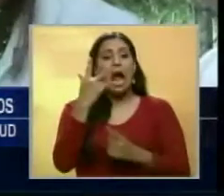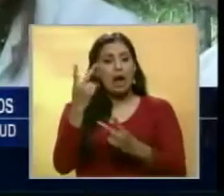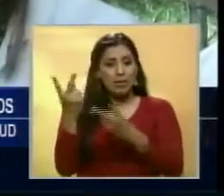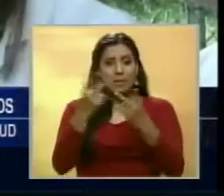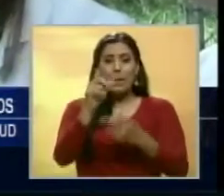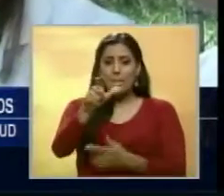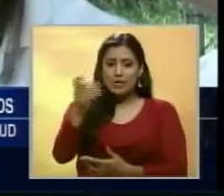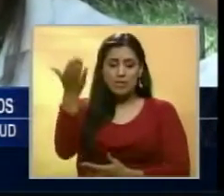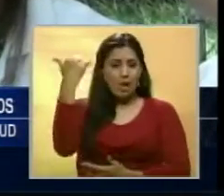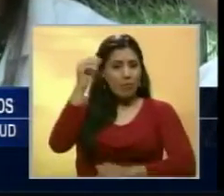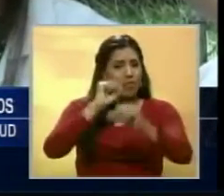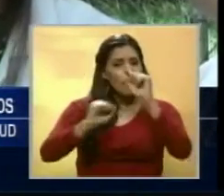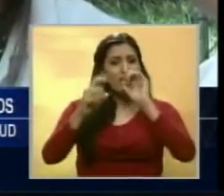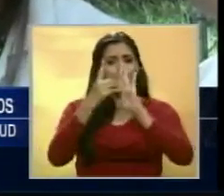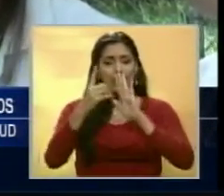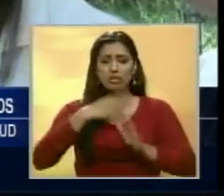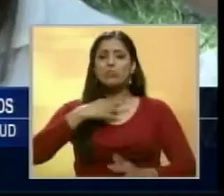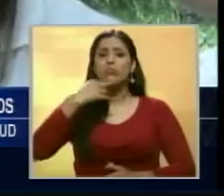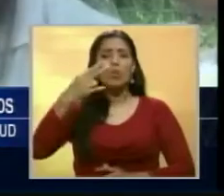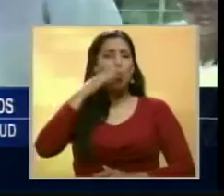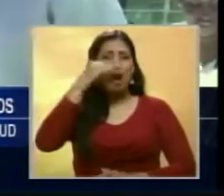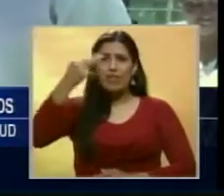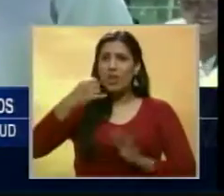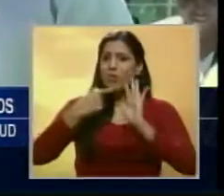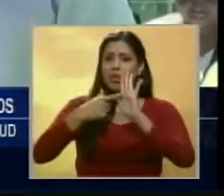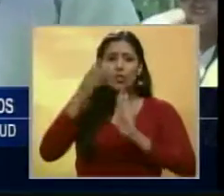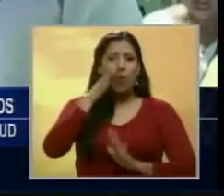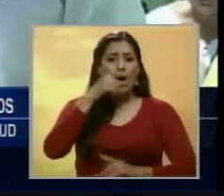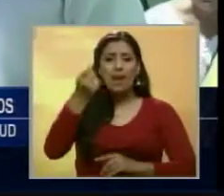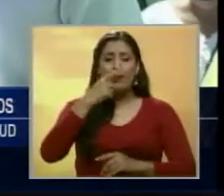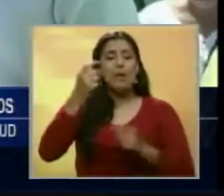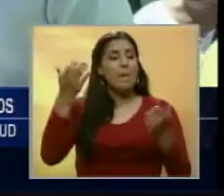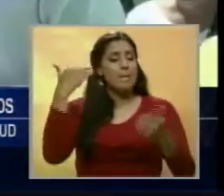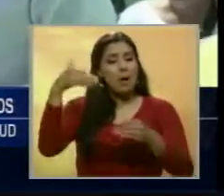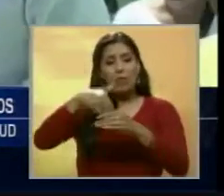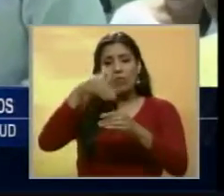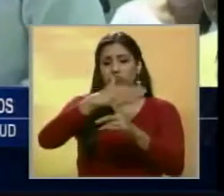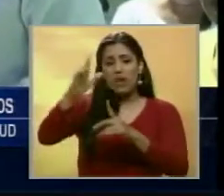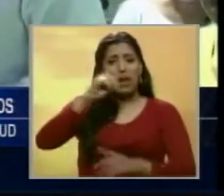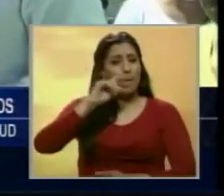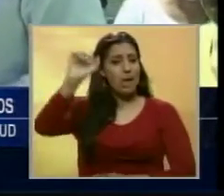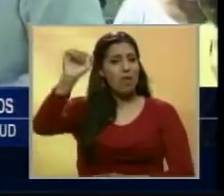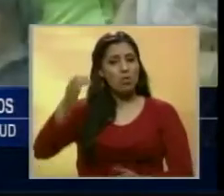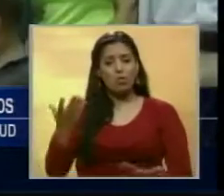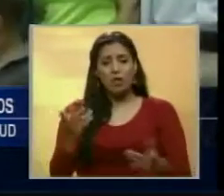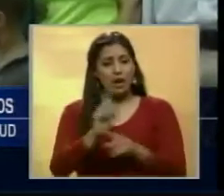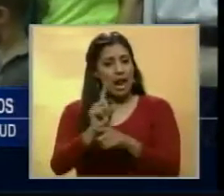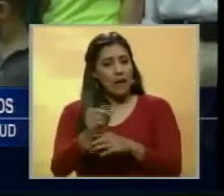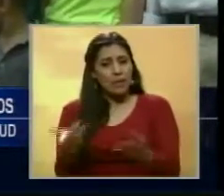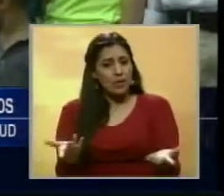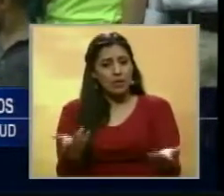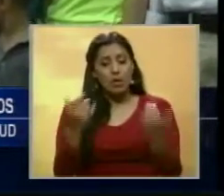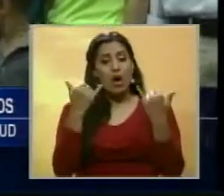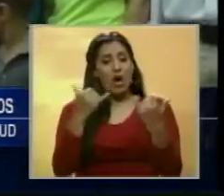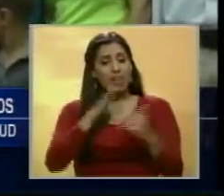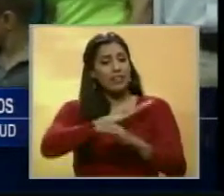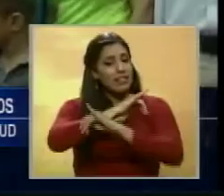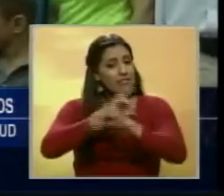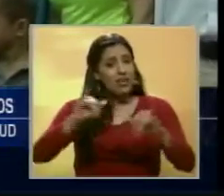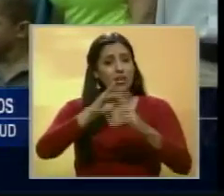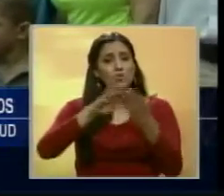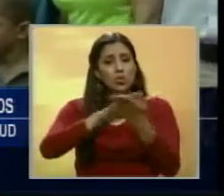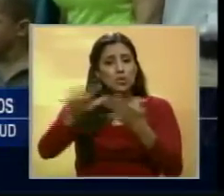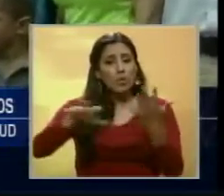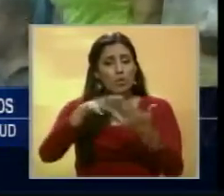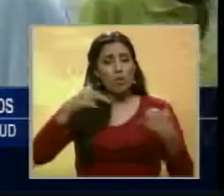los venezolanos a defender el derecho que tienen los ciudadanos a activar un revocatorio al mandato del presidente Nicolás Maduro, que ponga fin a la